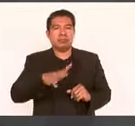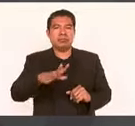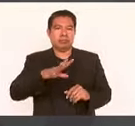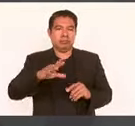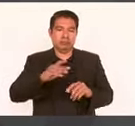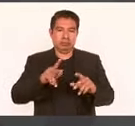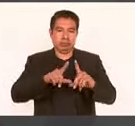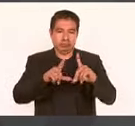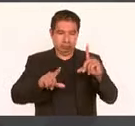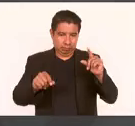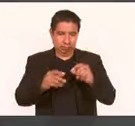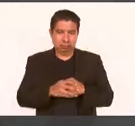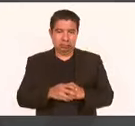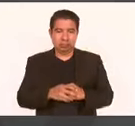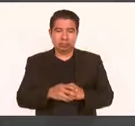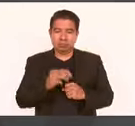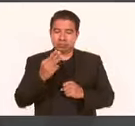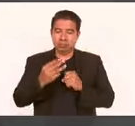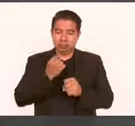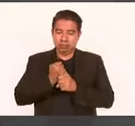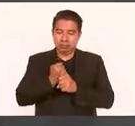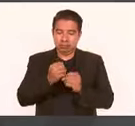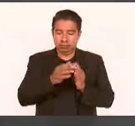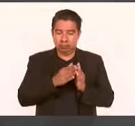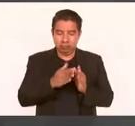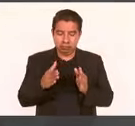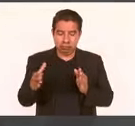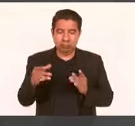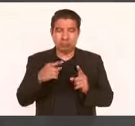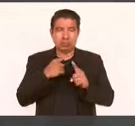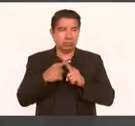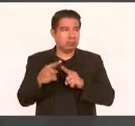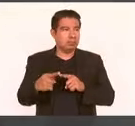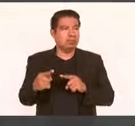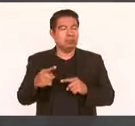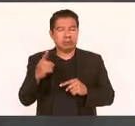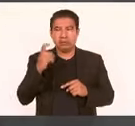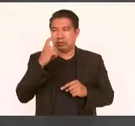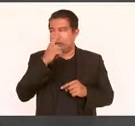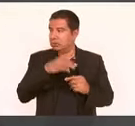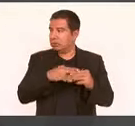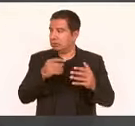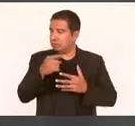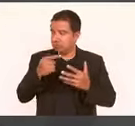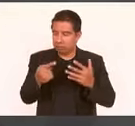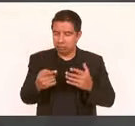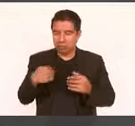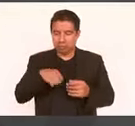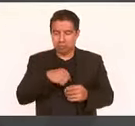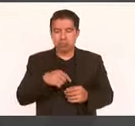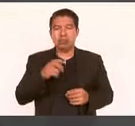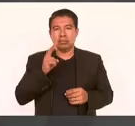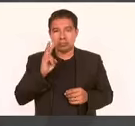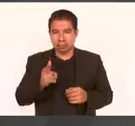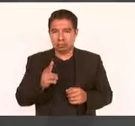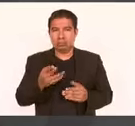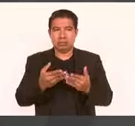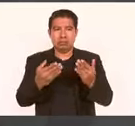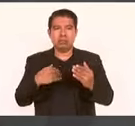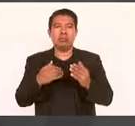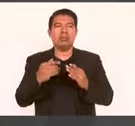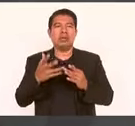En estos 3 años de trabajo, se han tenido que superar todo tipo de dificultades y también hay que reconocerlo, se han tenido que